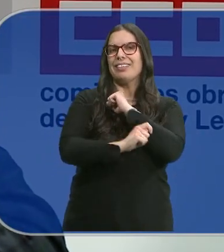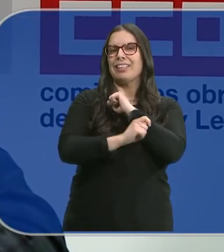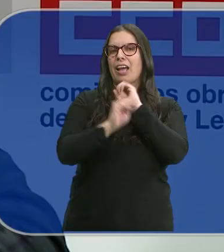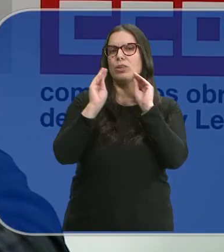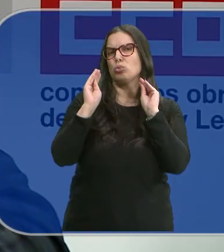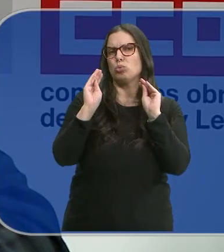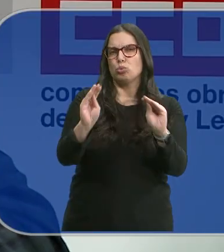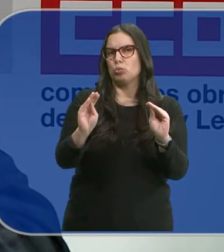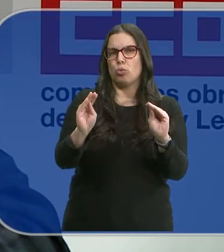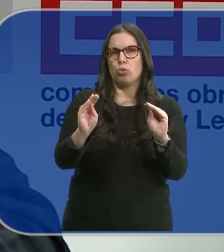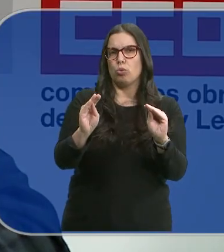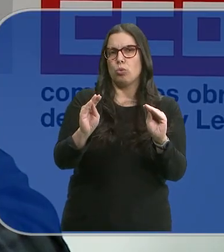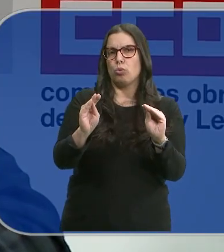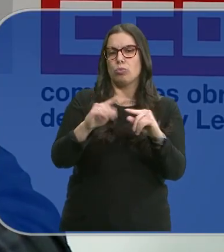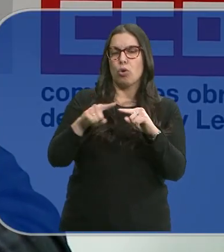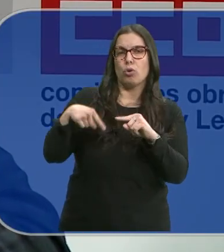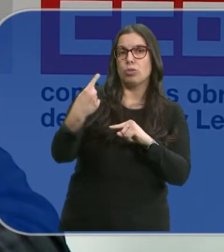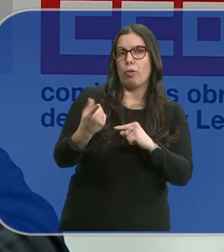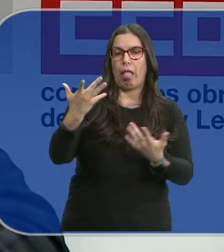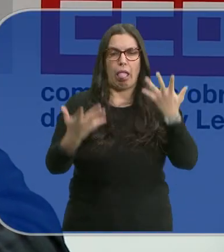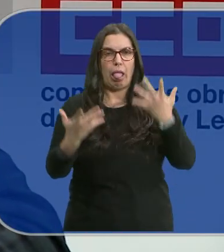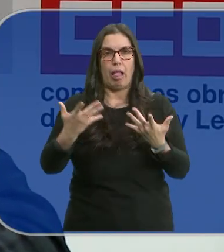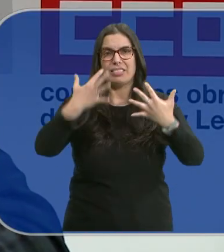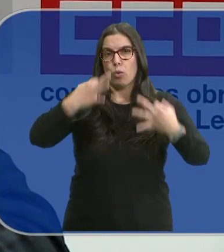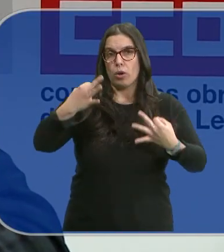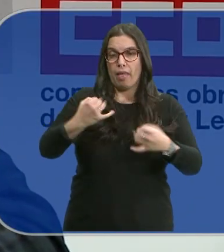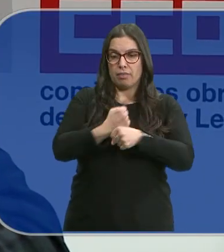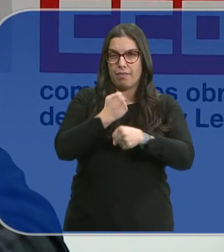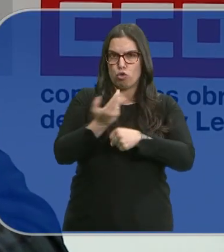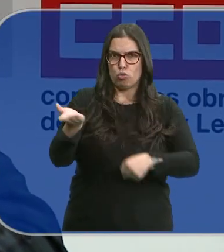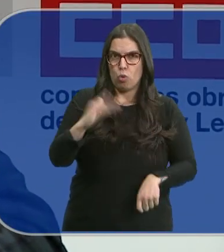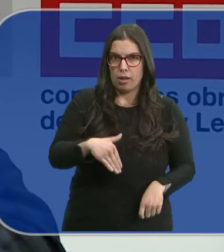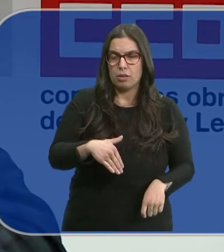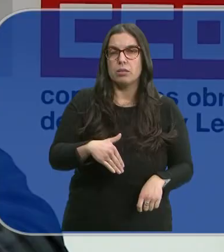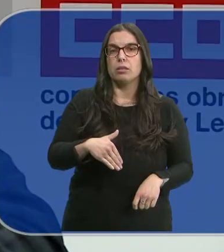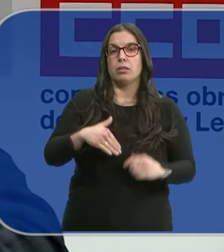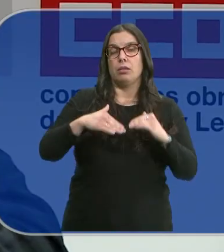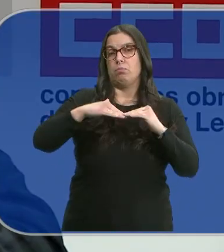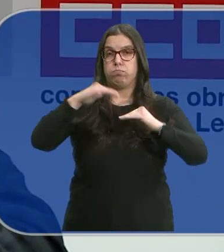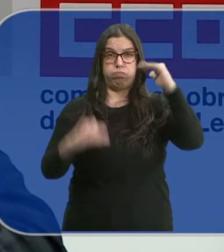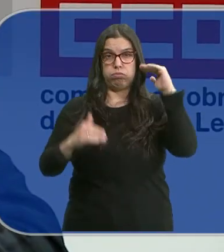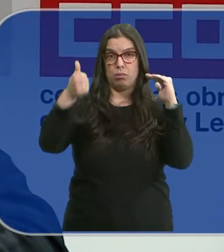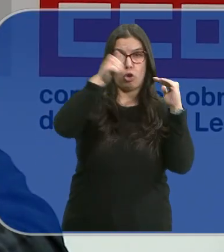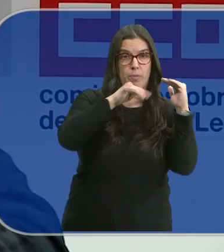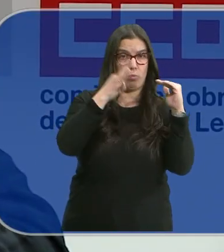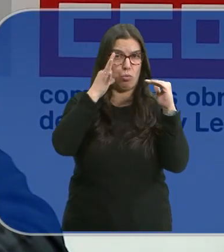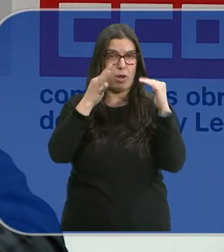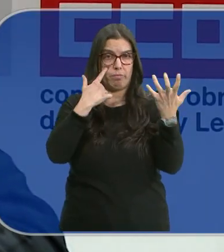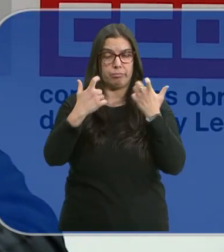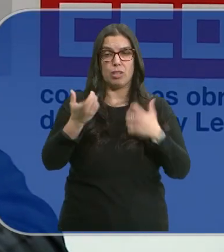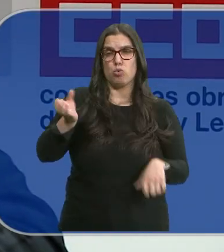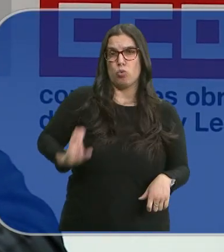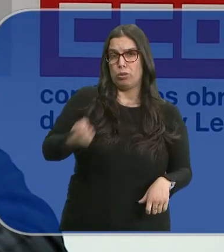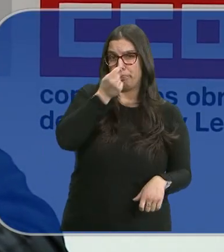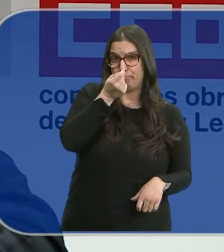estrategias que suponen inseguridad laboral para las personas trabajadoras, desigualdades de género, bajos